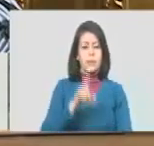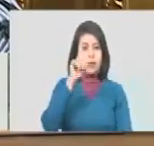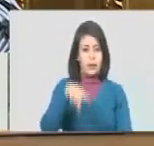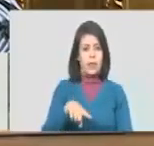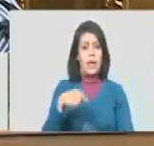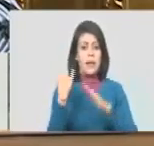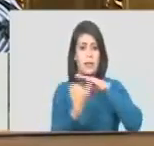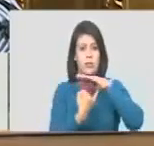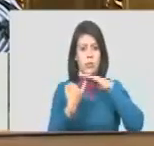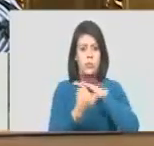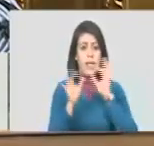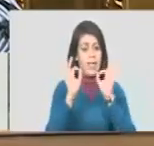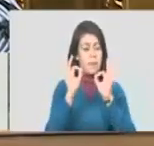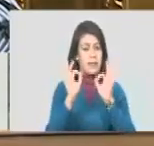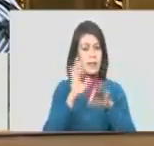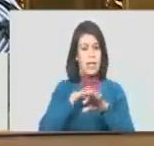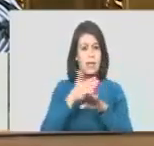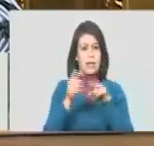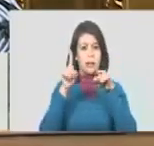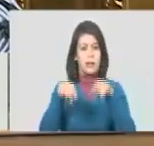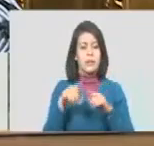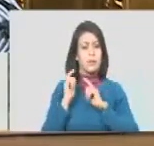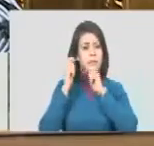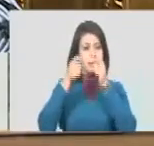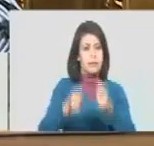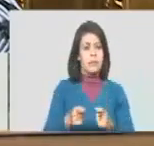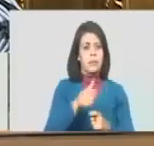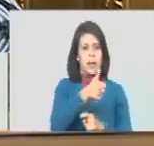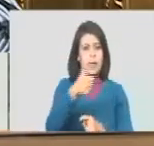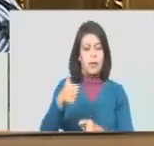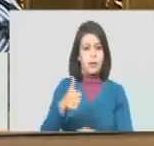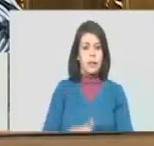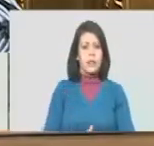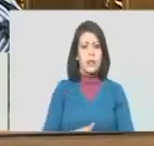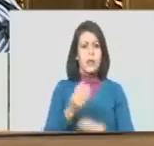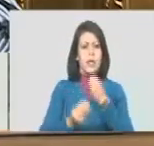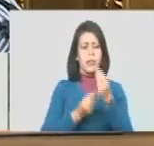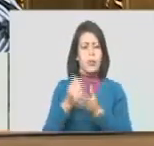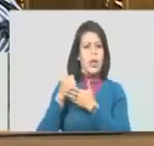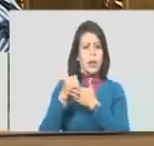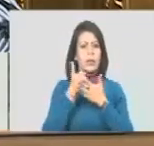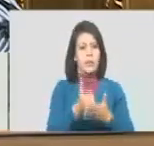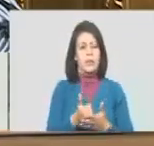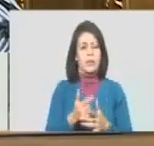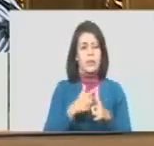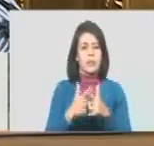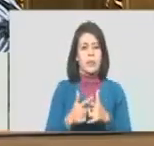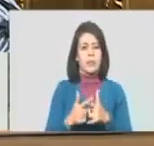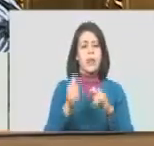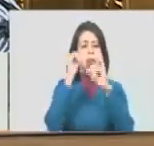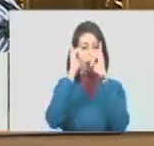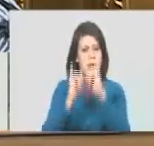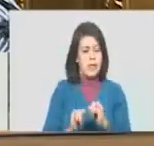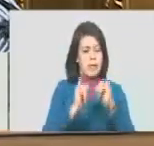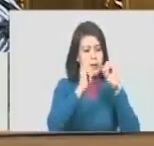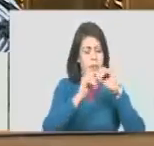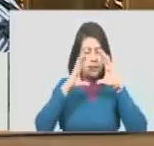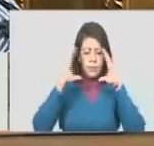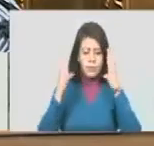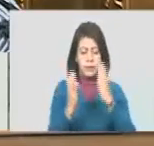en las instituciones especializadas y destinadas para tal fin, mediante tratamiento individualizado y